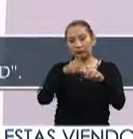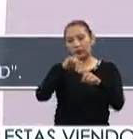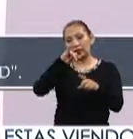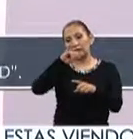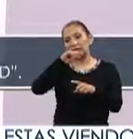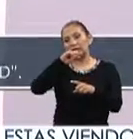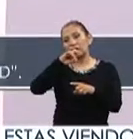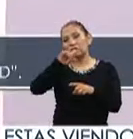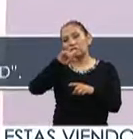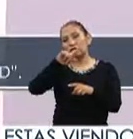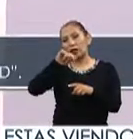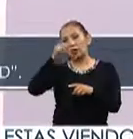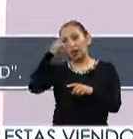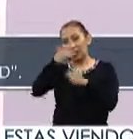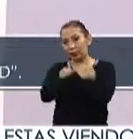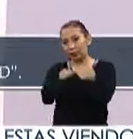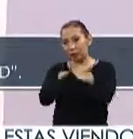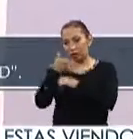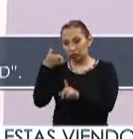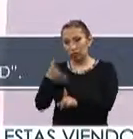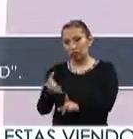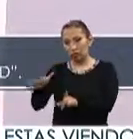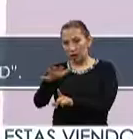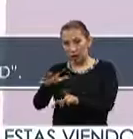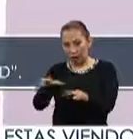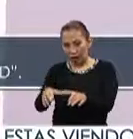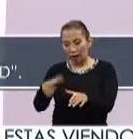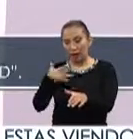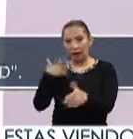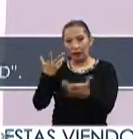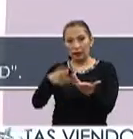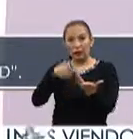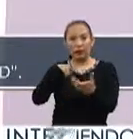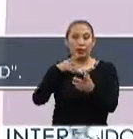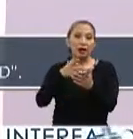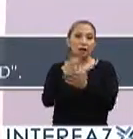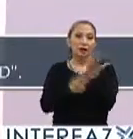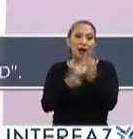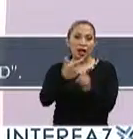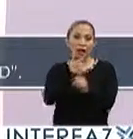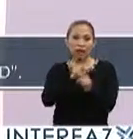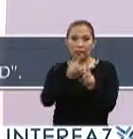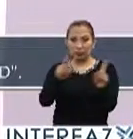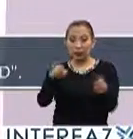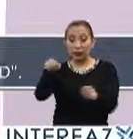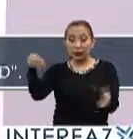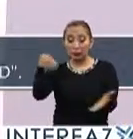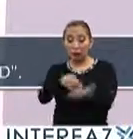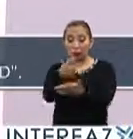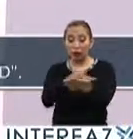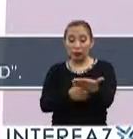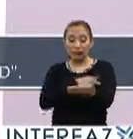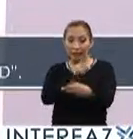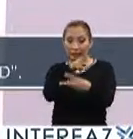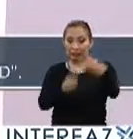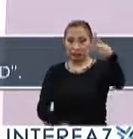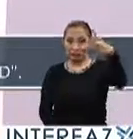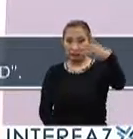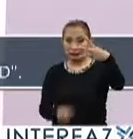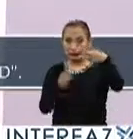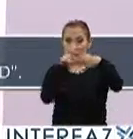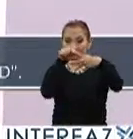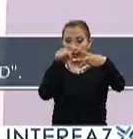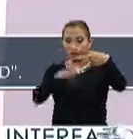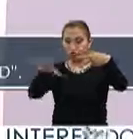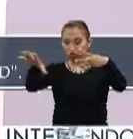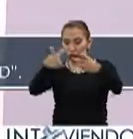alineado al programa sectorial de educación y por lo tanto al Plan Nacional de Desarrollo. Y en este programa tenemos mencionadas estas